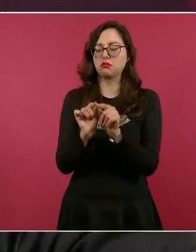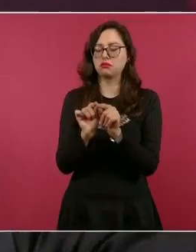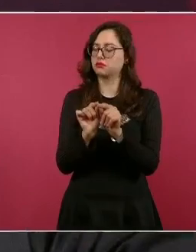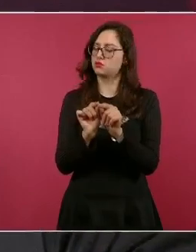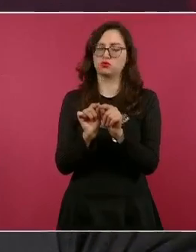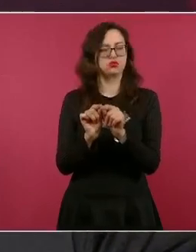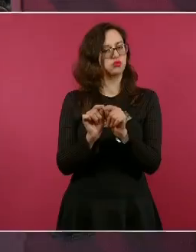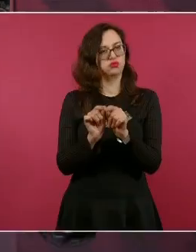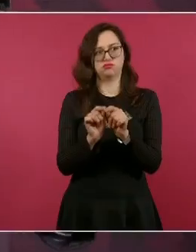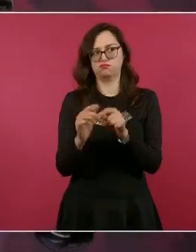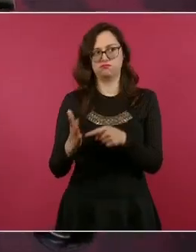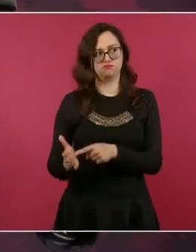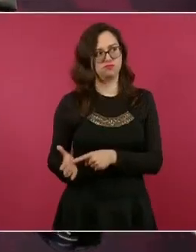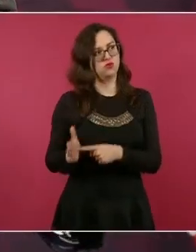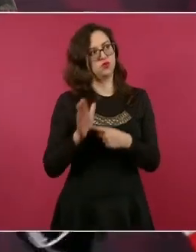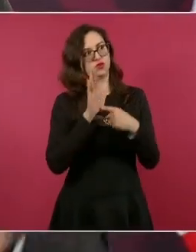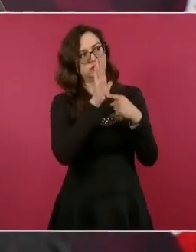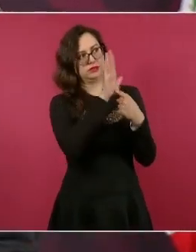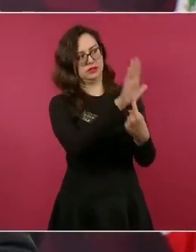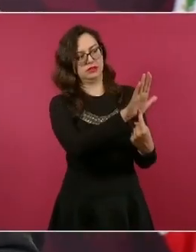Entonces ya